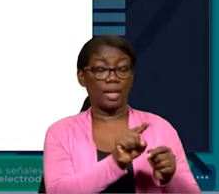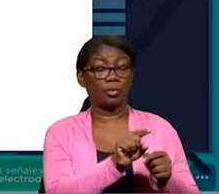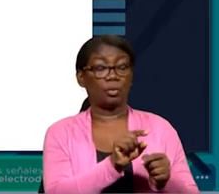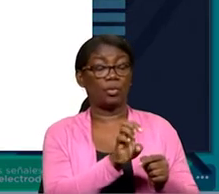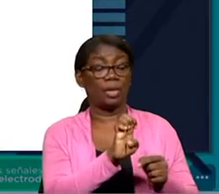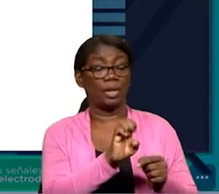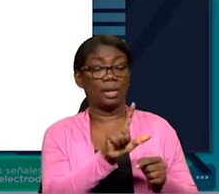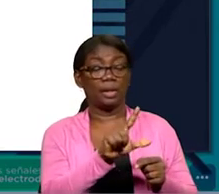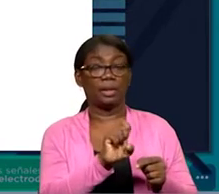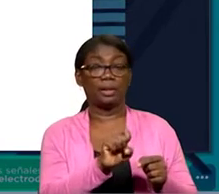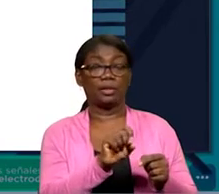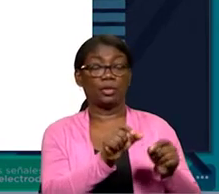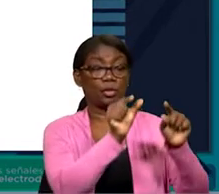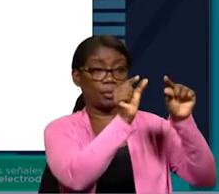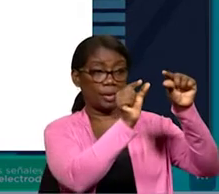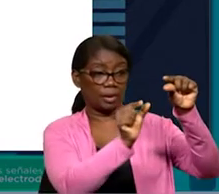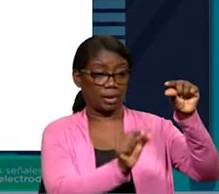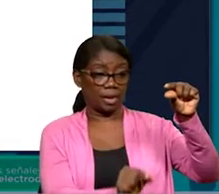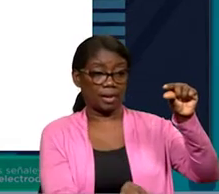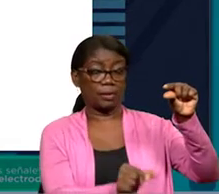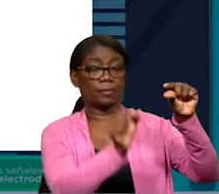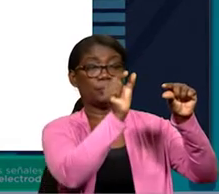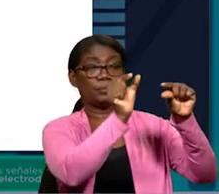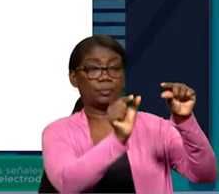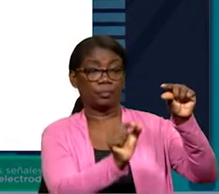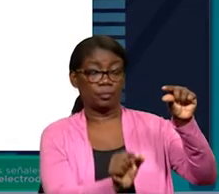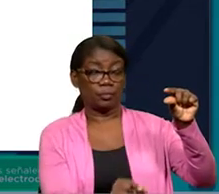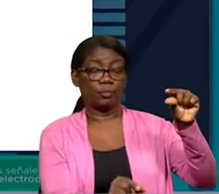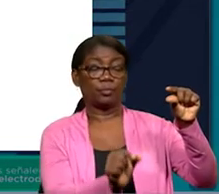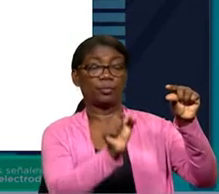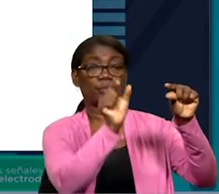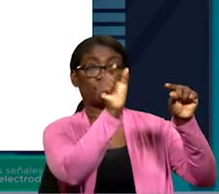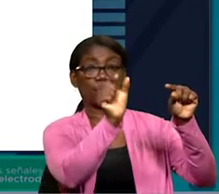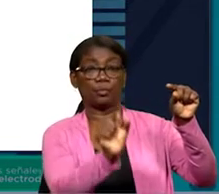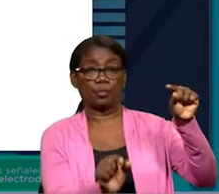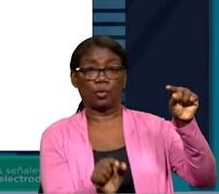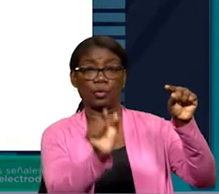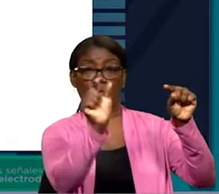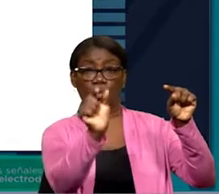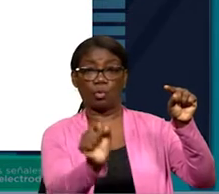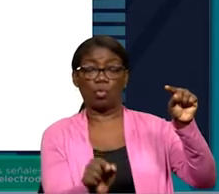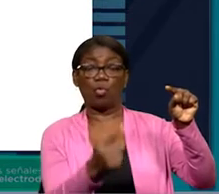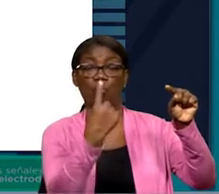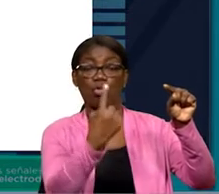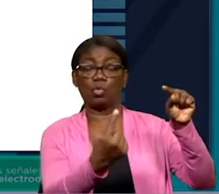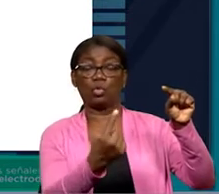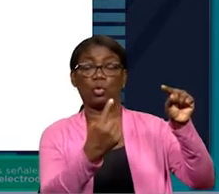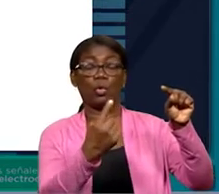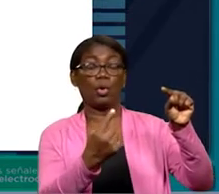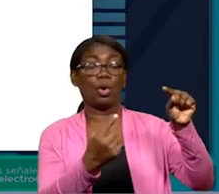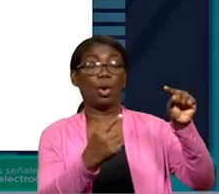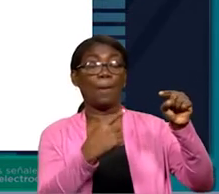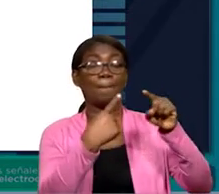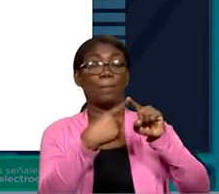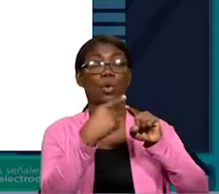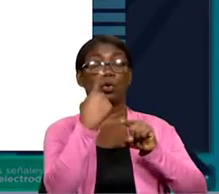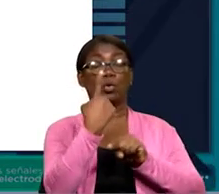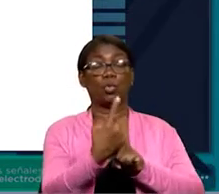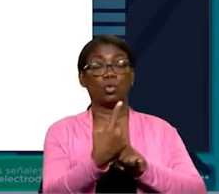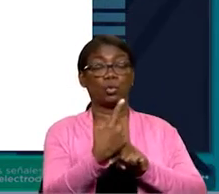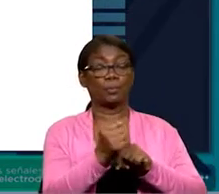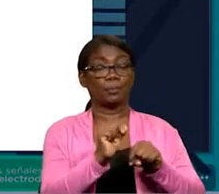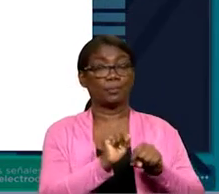de manera vertical para que normalmente se realice el barrido de manera